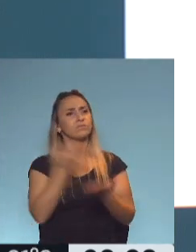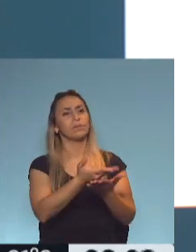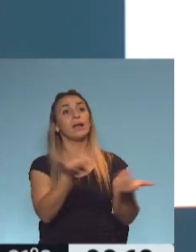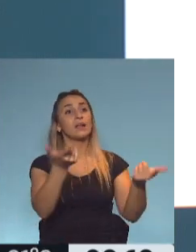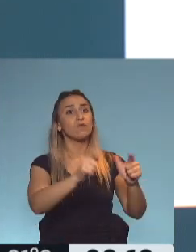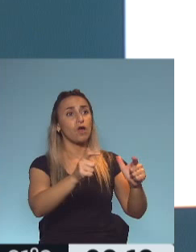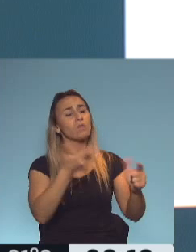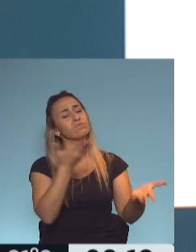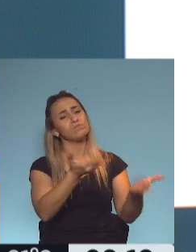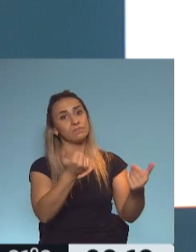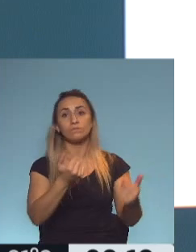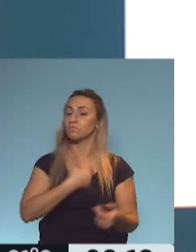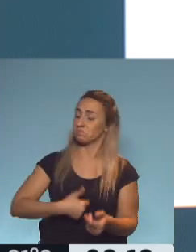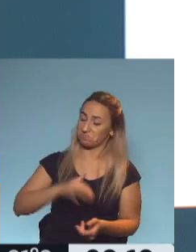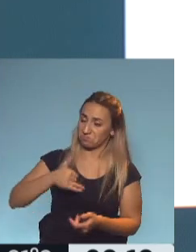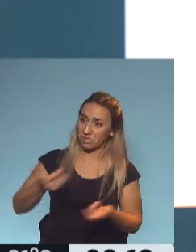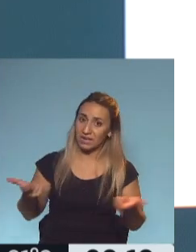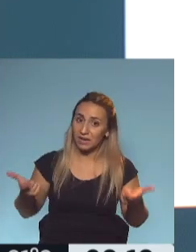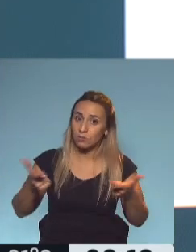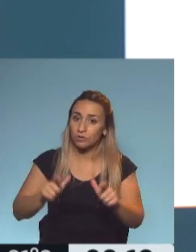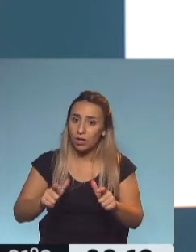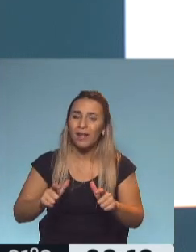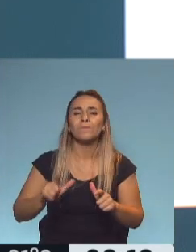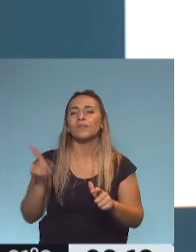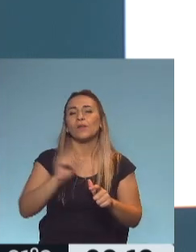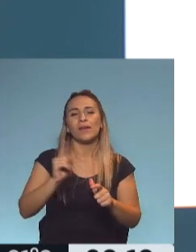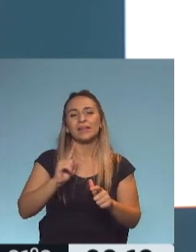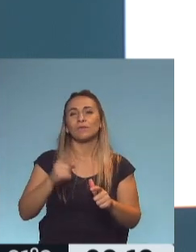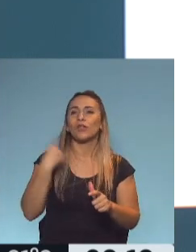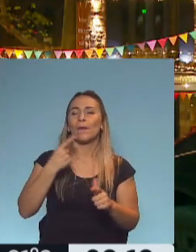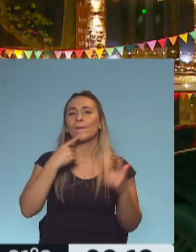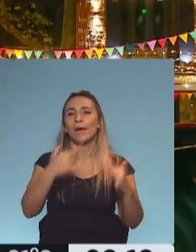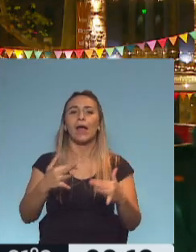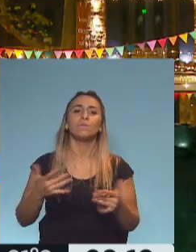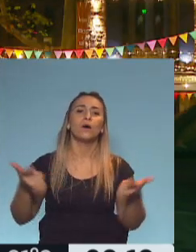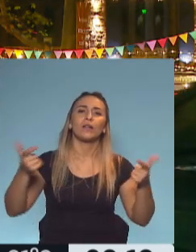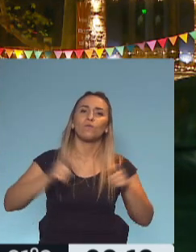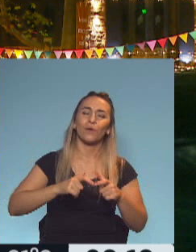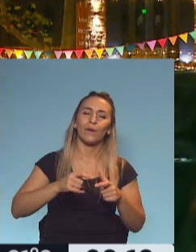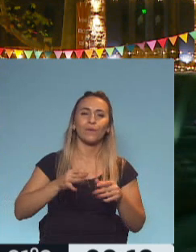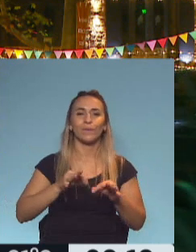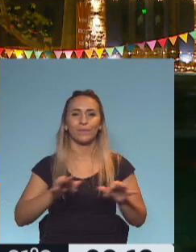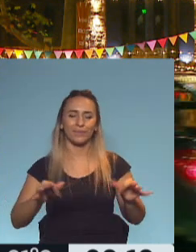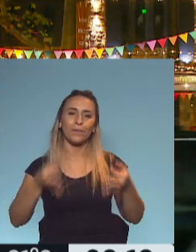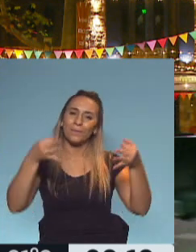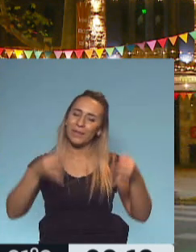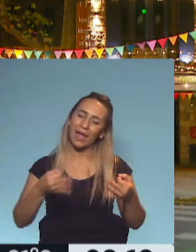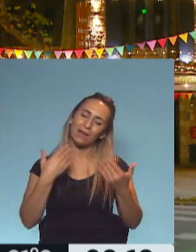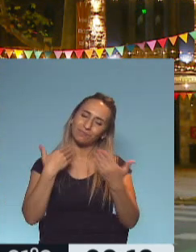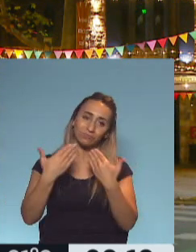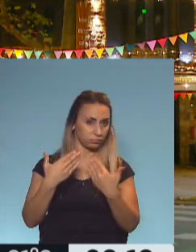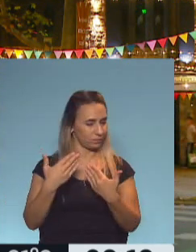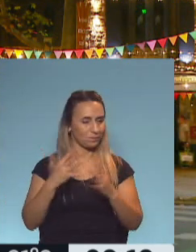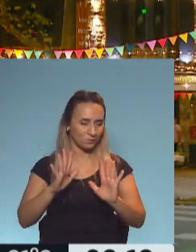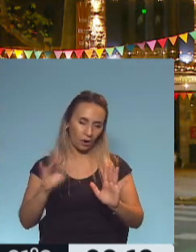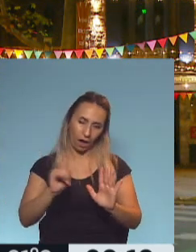dio. No fue una reunión tan amena como se cree, o sea, no fue una pelea, pero sí hubo mucha tensión. De hecho, el presidente Alberto